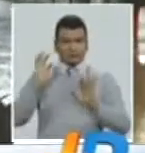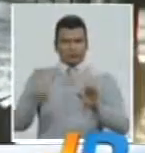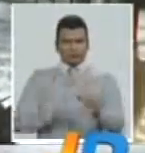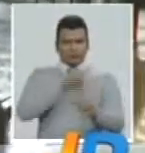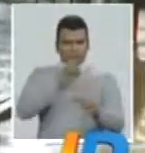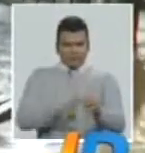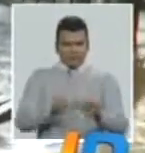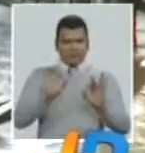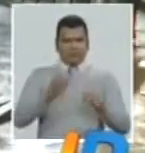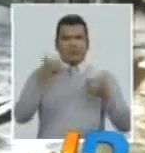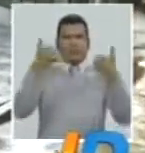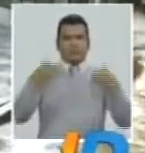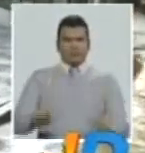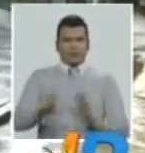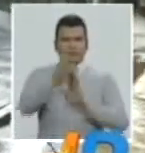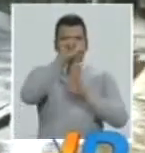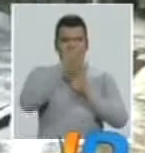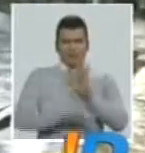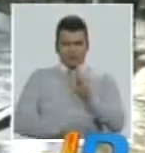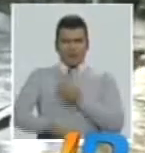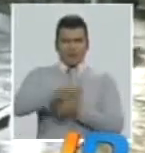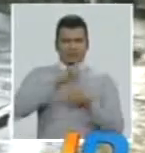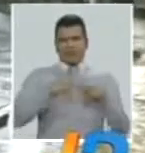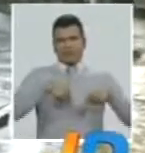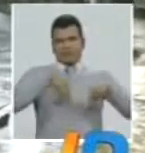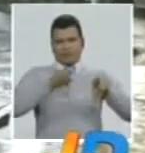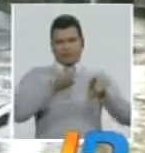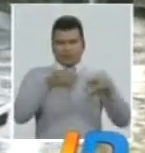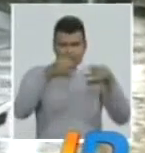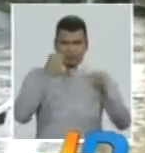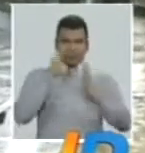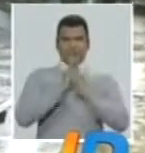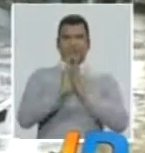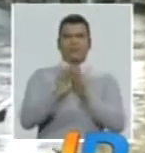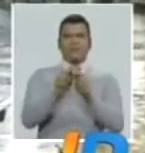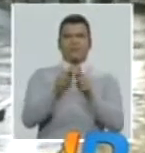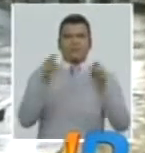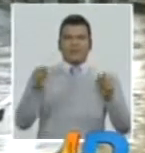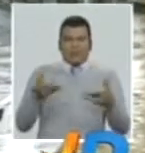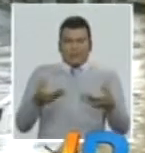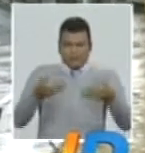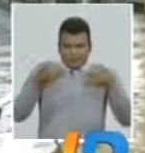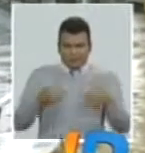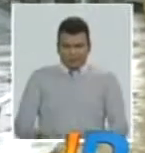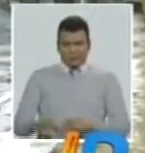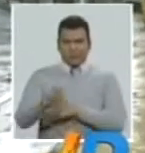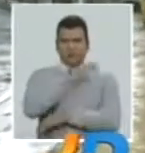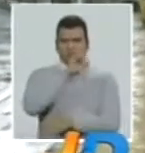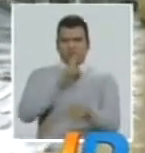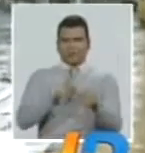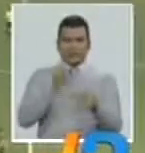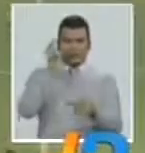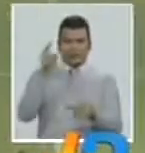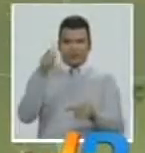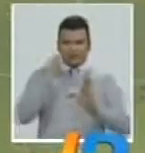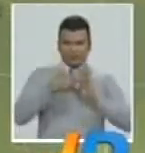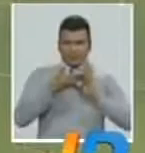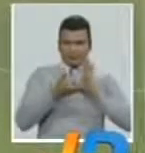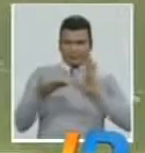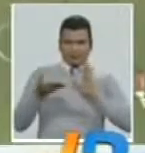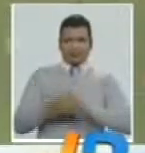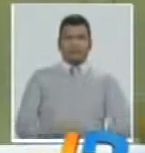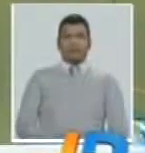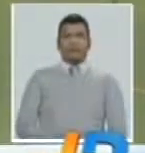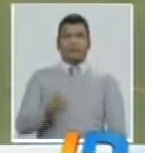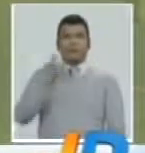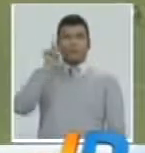la instancia final del torneo de esta liga. Vamos con el informe de lo que fue la presencia colombiana con Dorlan Pavón.